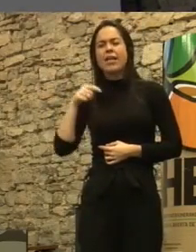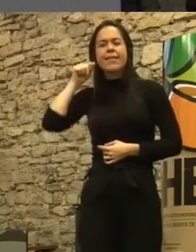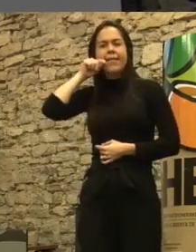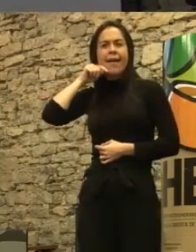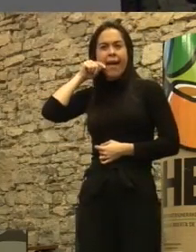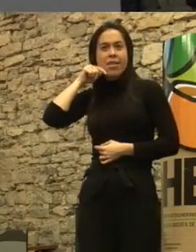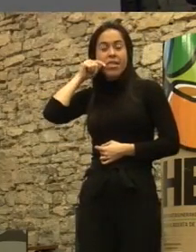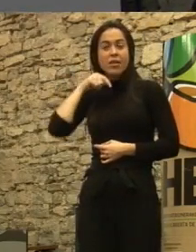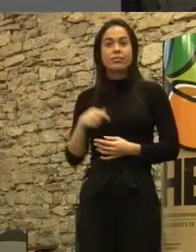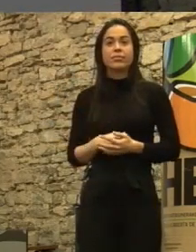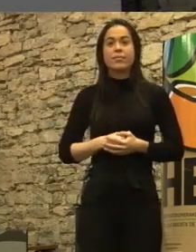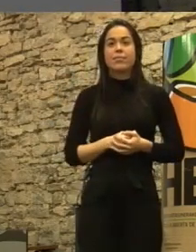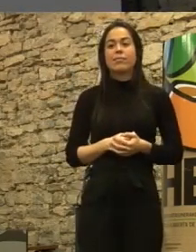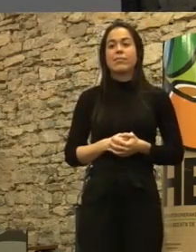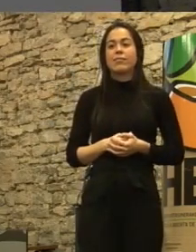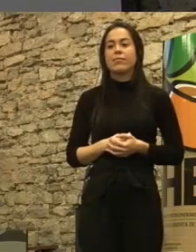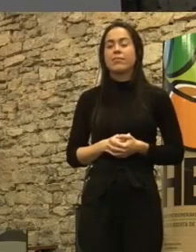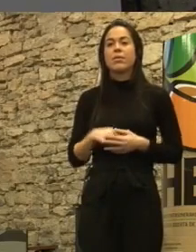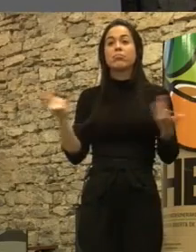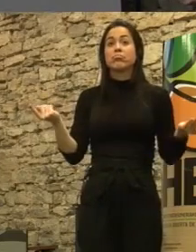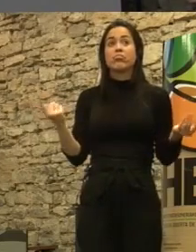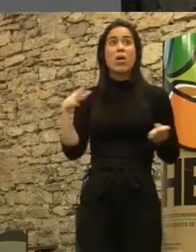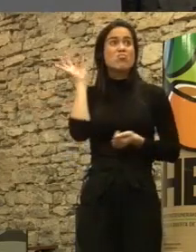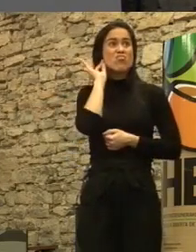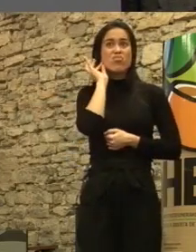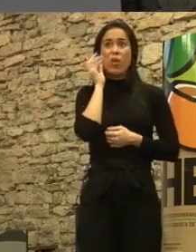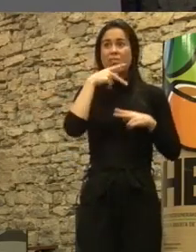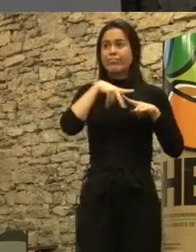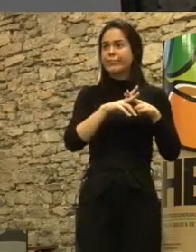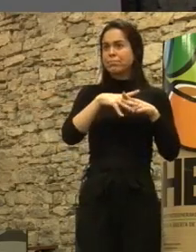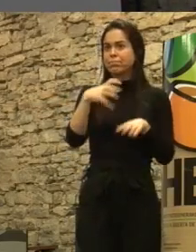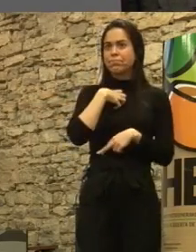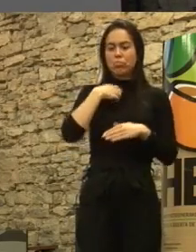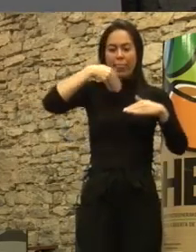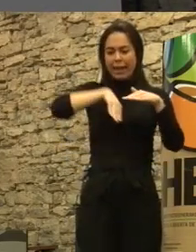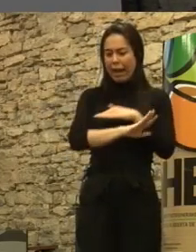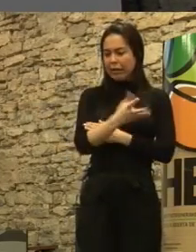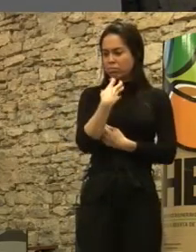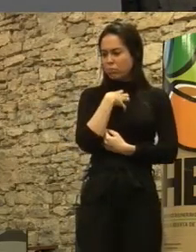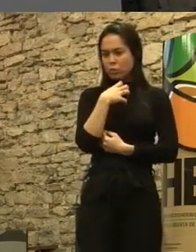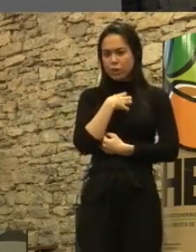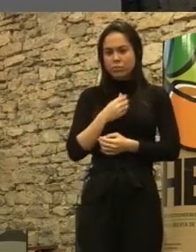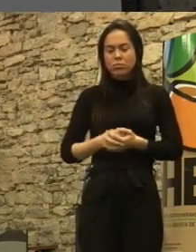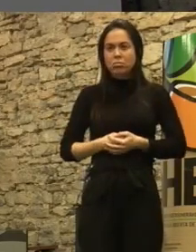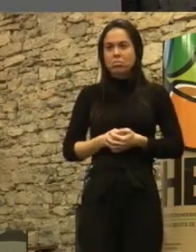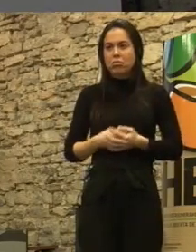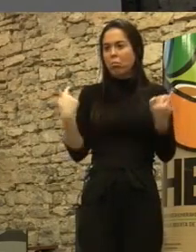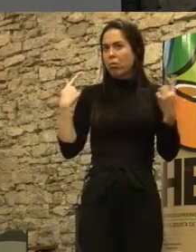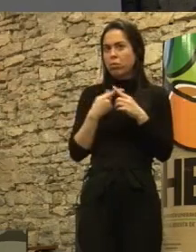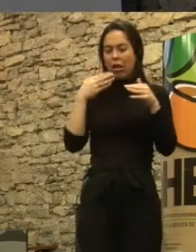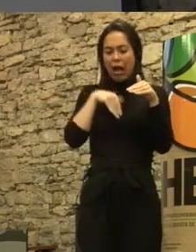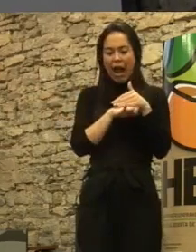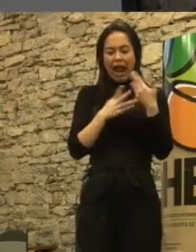tener no podía ser mecánico, no podía tener un garaje para, digamos,